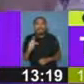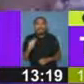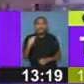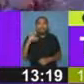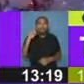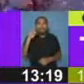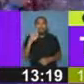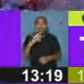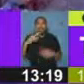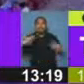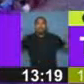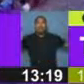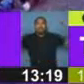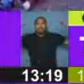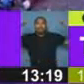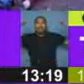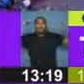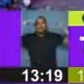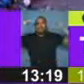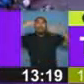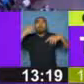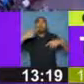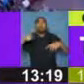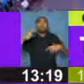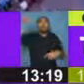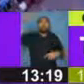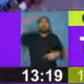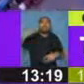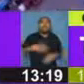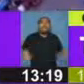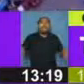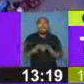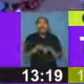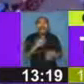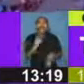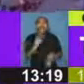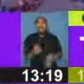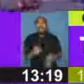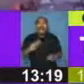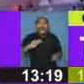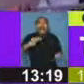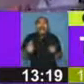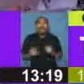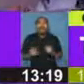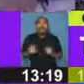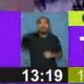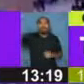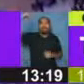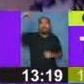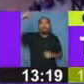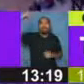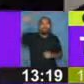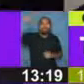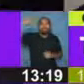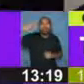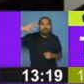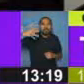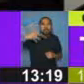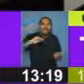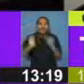mismo eh Aunque esté nublado así que están generando en este momento energía hemos tenido laac